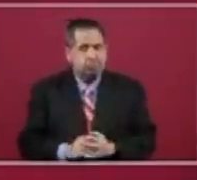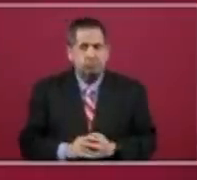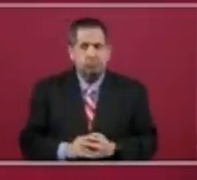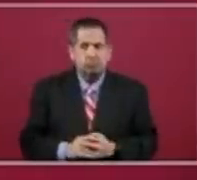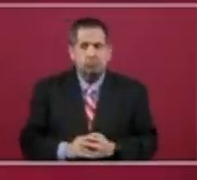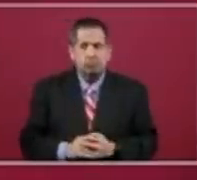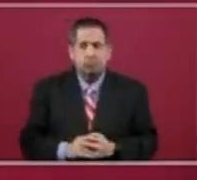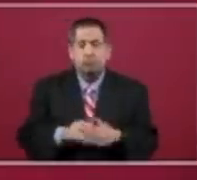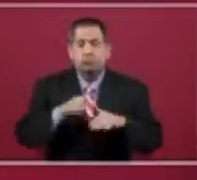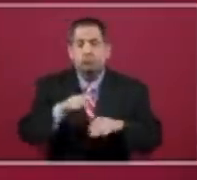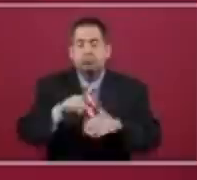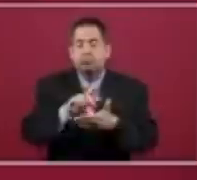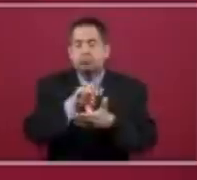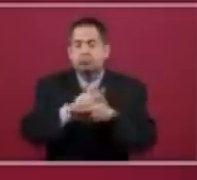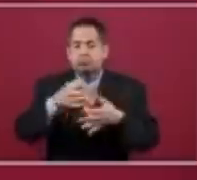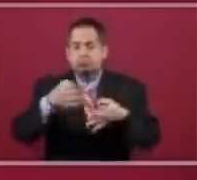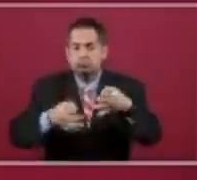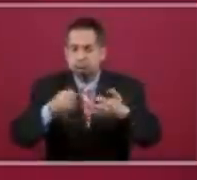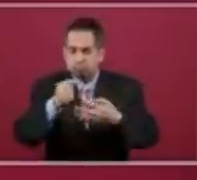en lo jurídico,